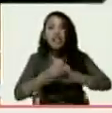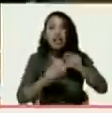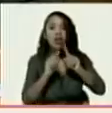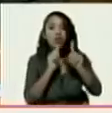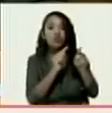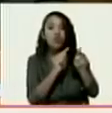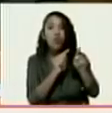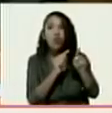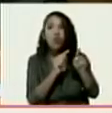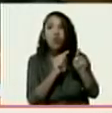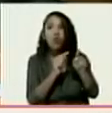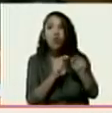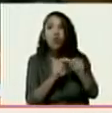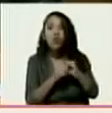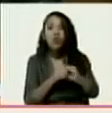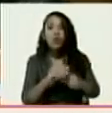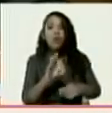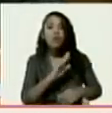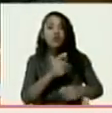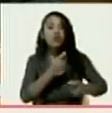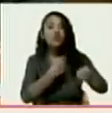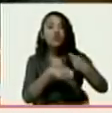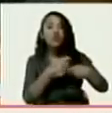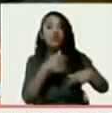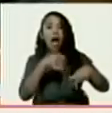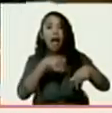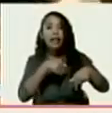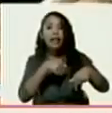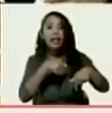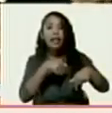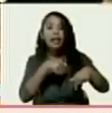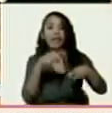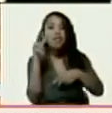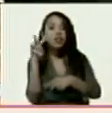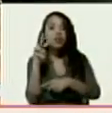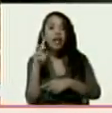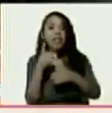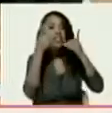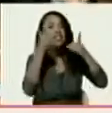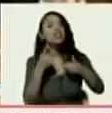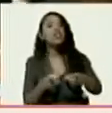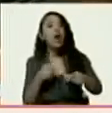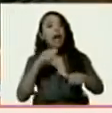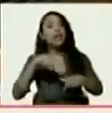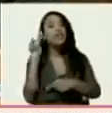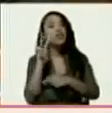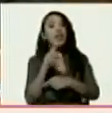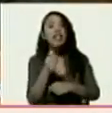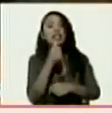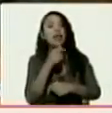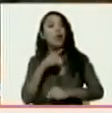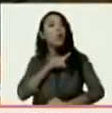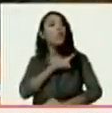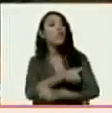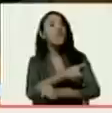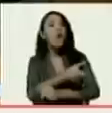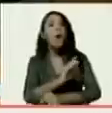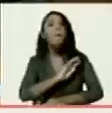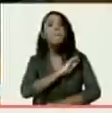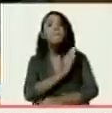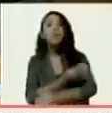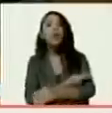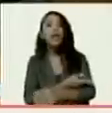su socio aquí en Venezuela, que quiere decidir quién va a dirigir un poder autónomo en